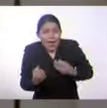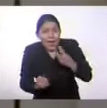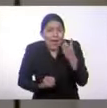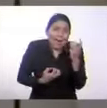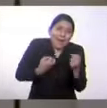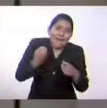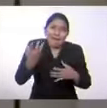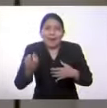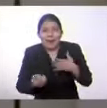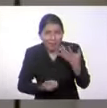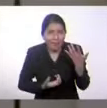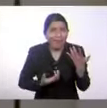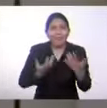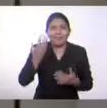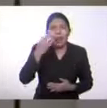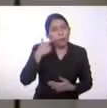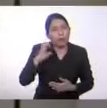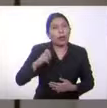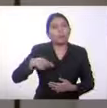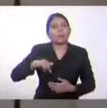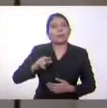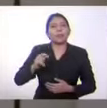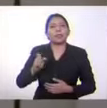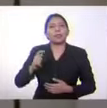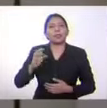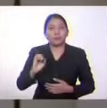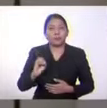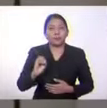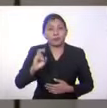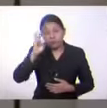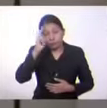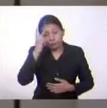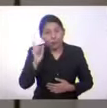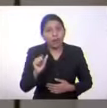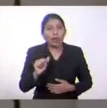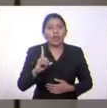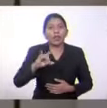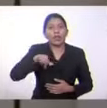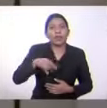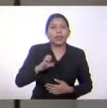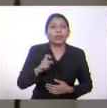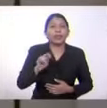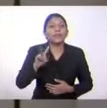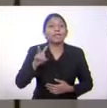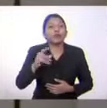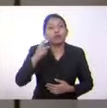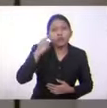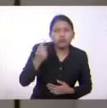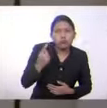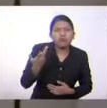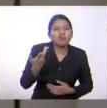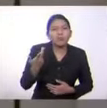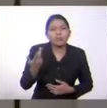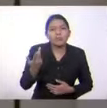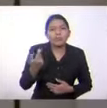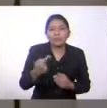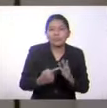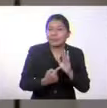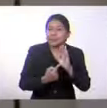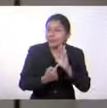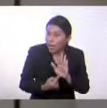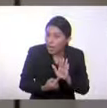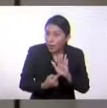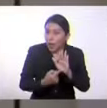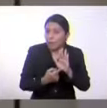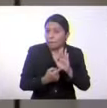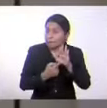literarios como el epíteto, que viene a ser un adjetivo que lo que busca es marcar o